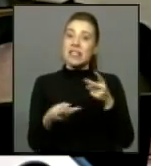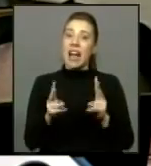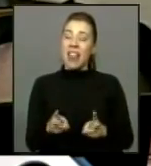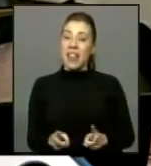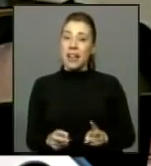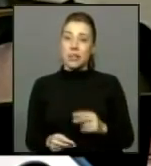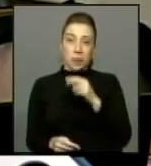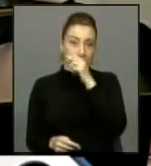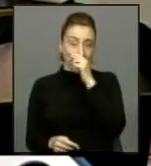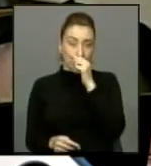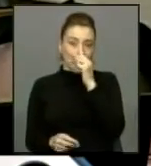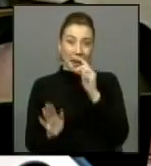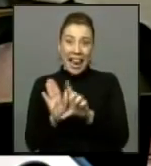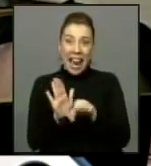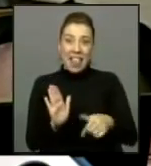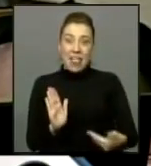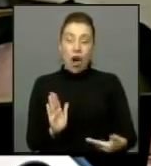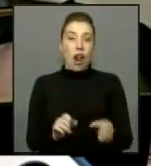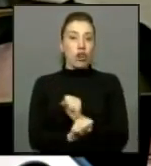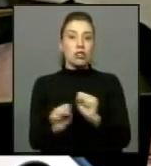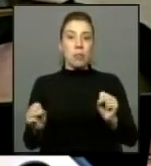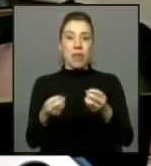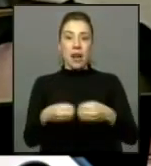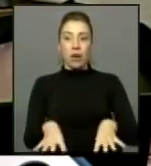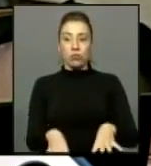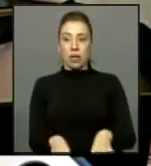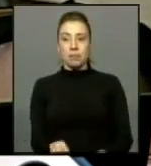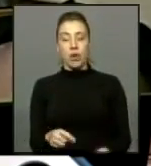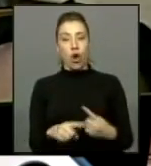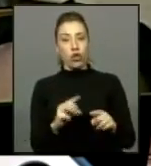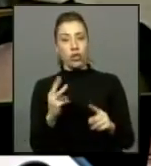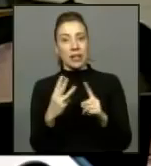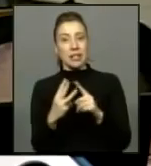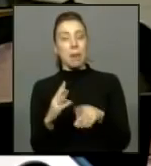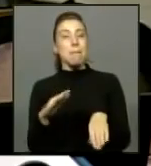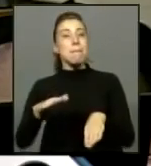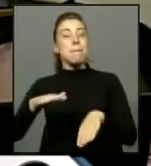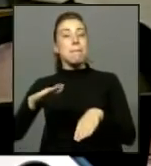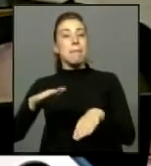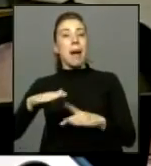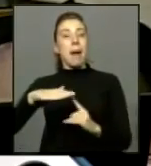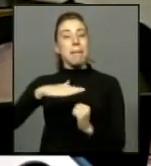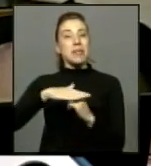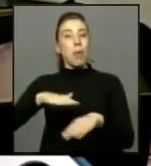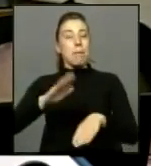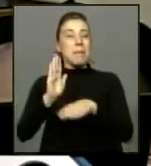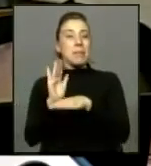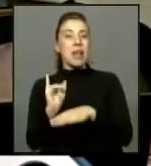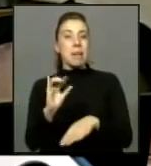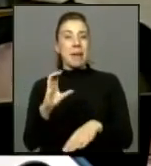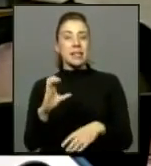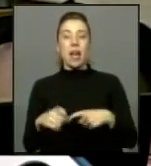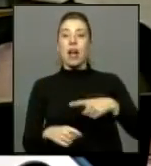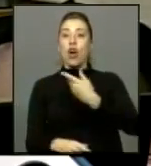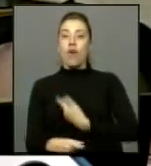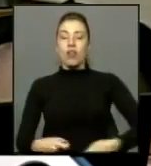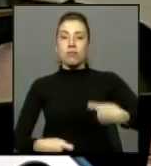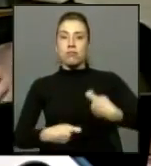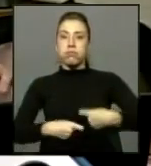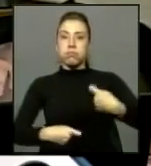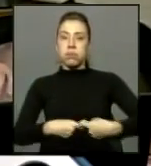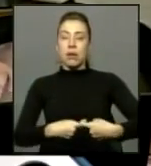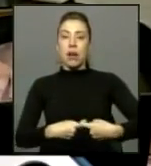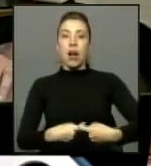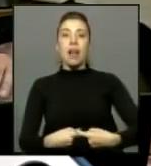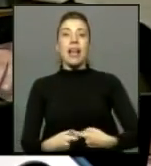en la legislación actual son irrenunciables. 3. Piso mínimo según IPC. El Gobierno se negó a que dentro del piso